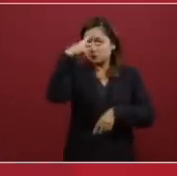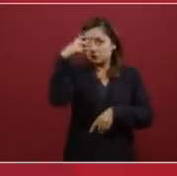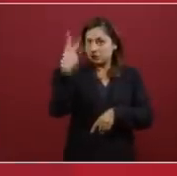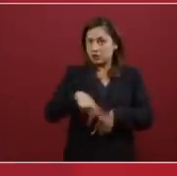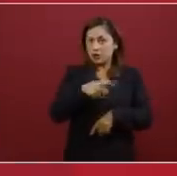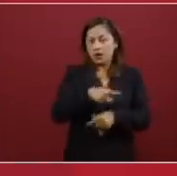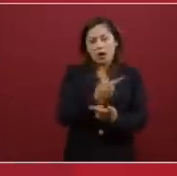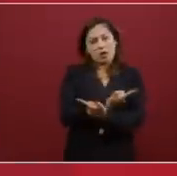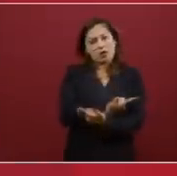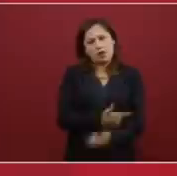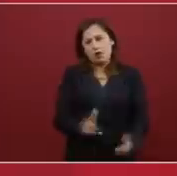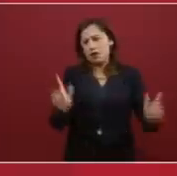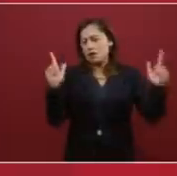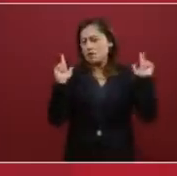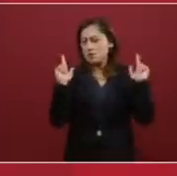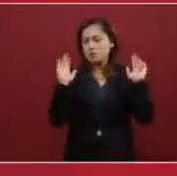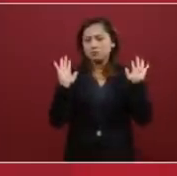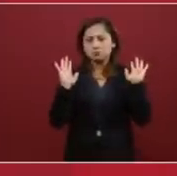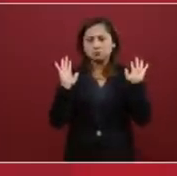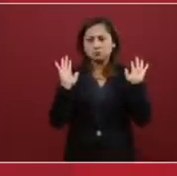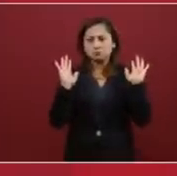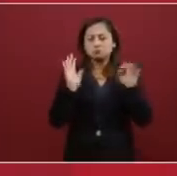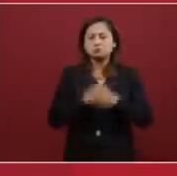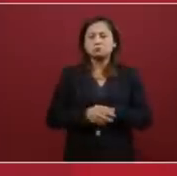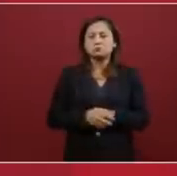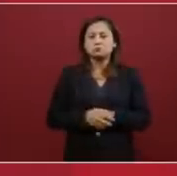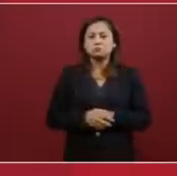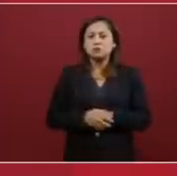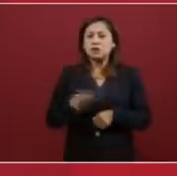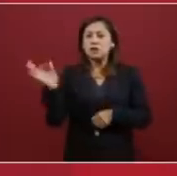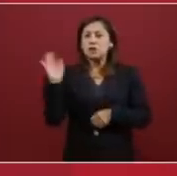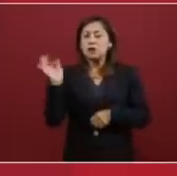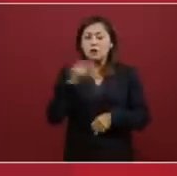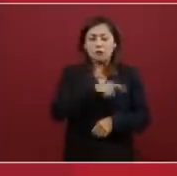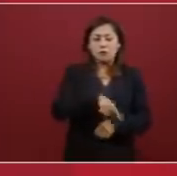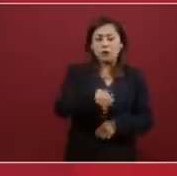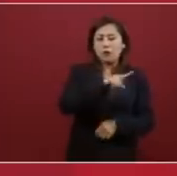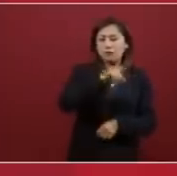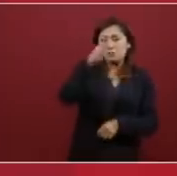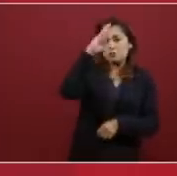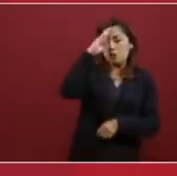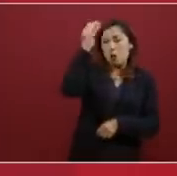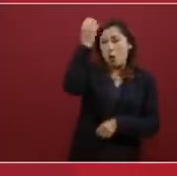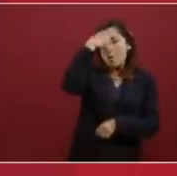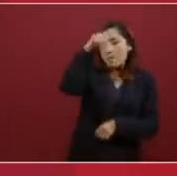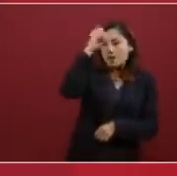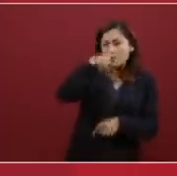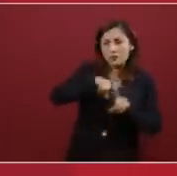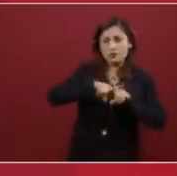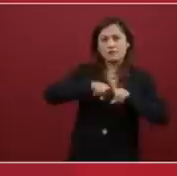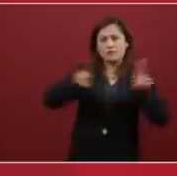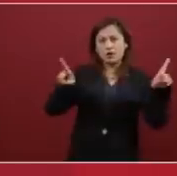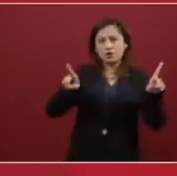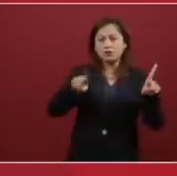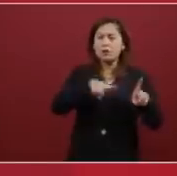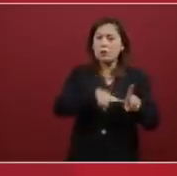que si se piensa distinto y hay elementos de